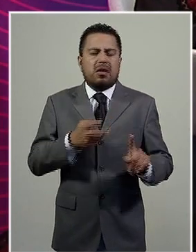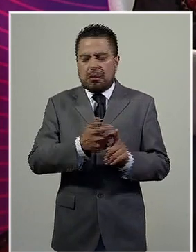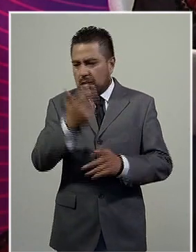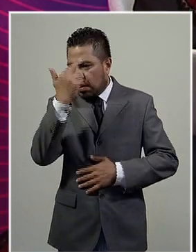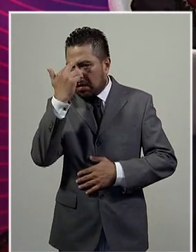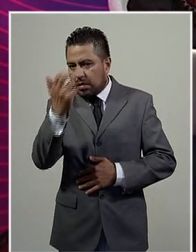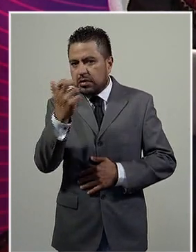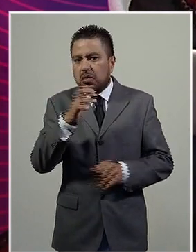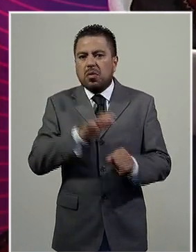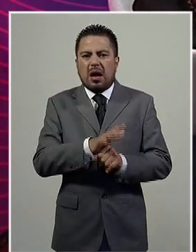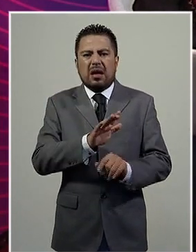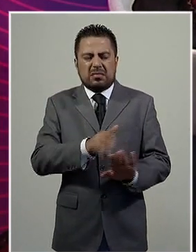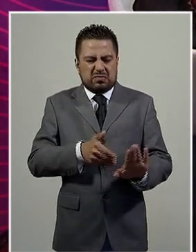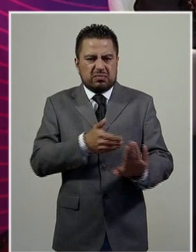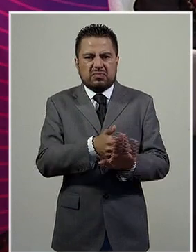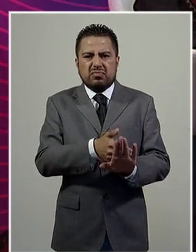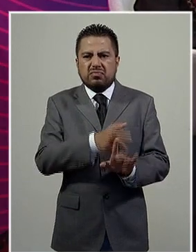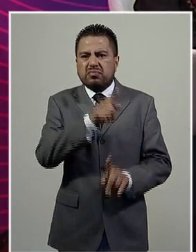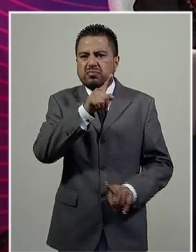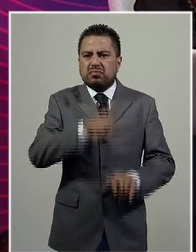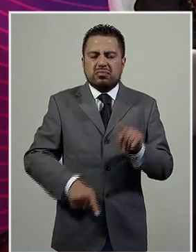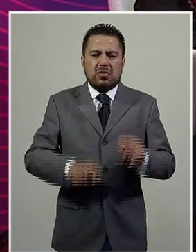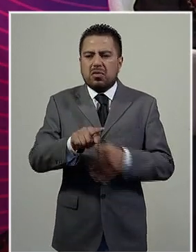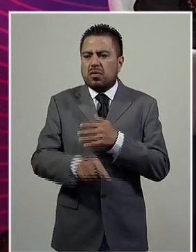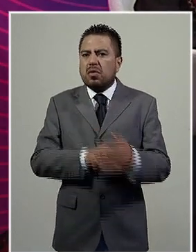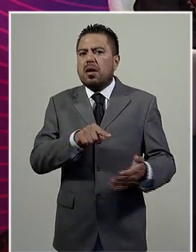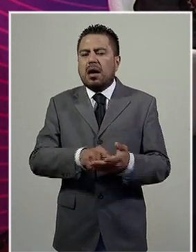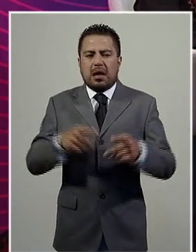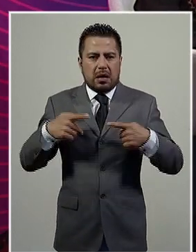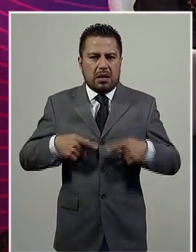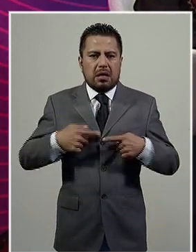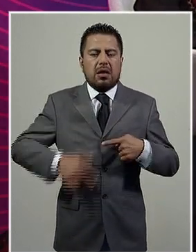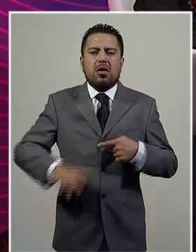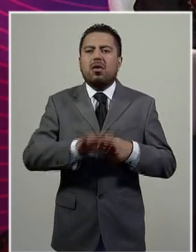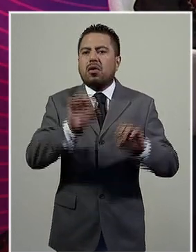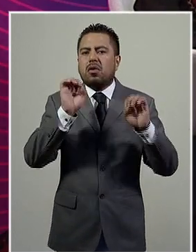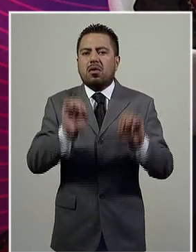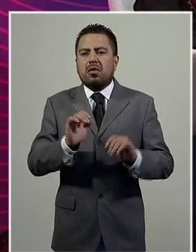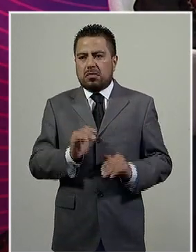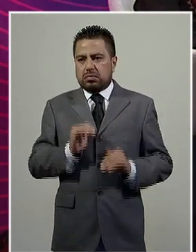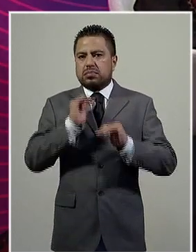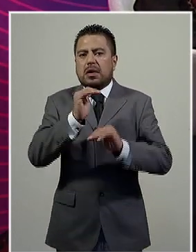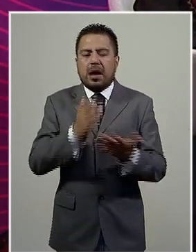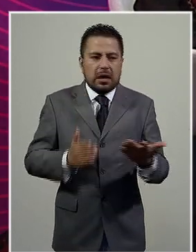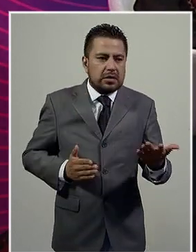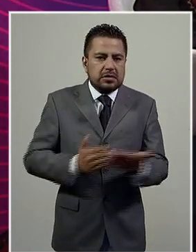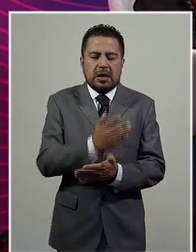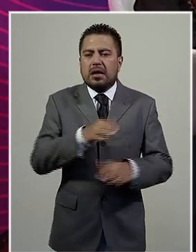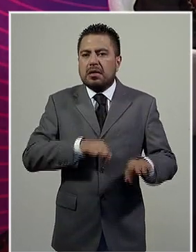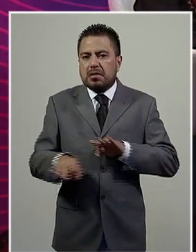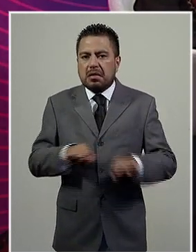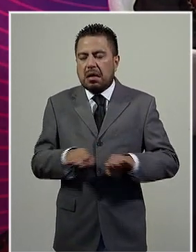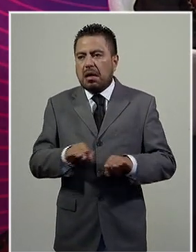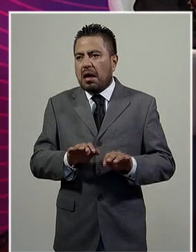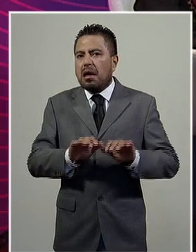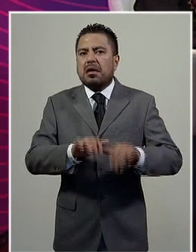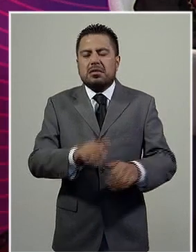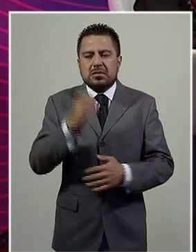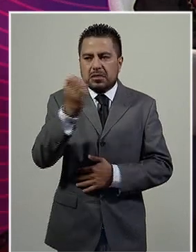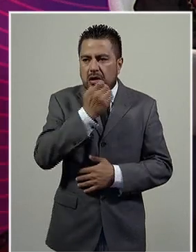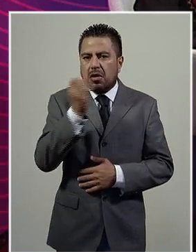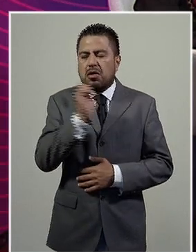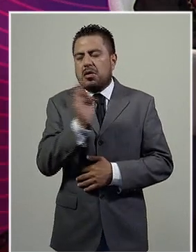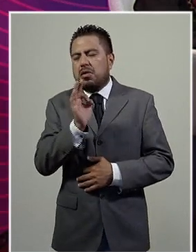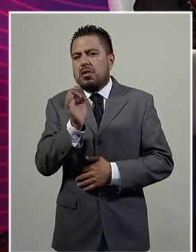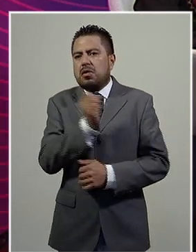de invadir la esfera del espacio vital de la gente o de limitarles el acceso a un trabajo, la inscripción a una escuela, la